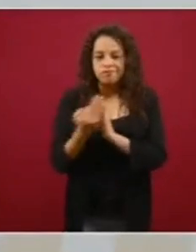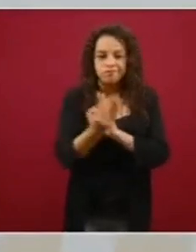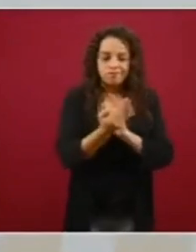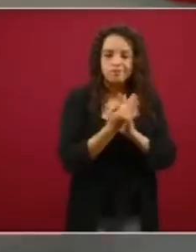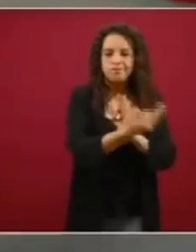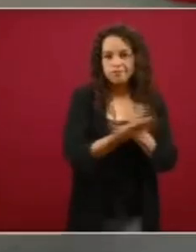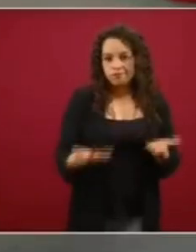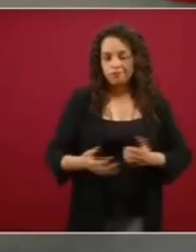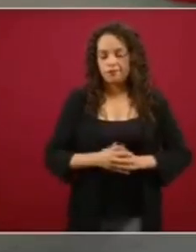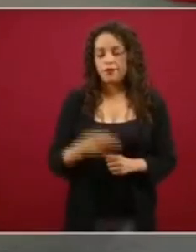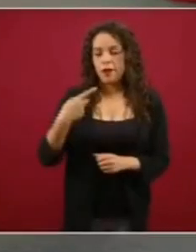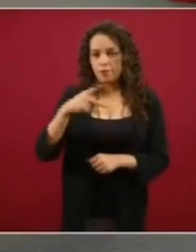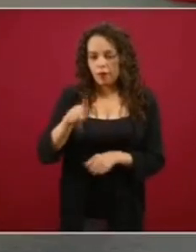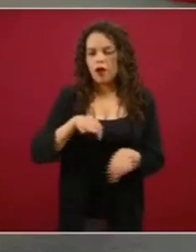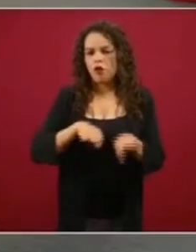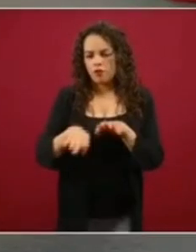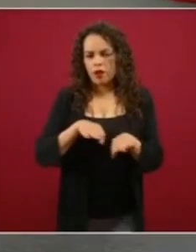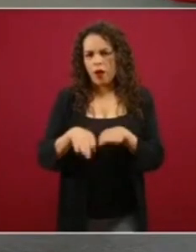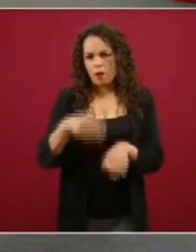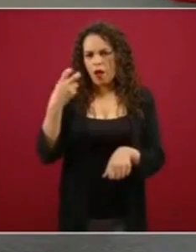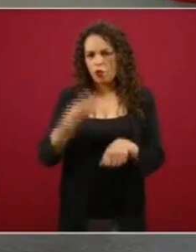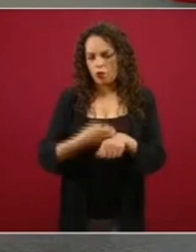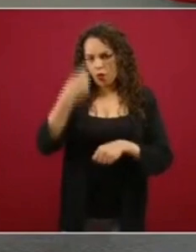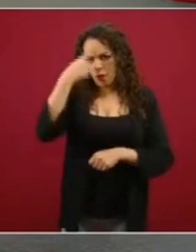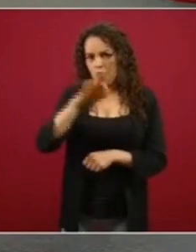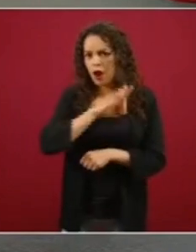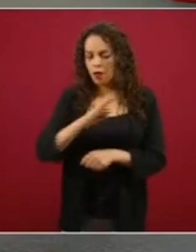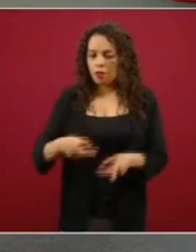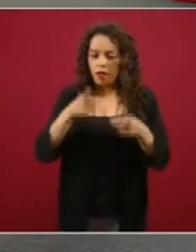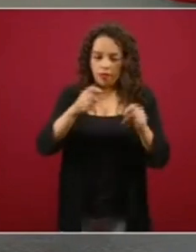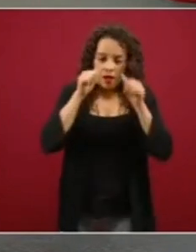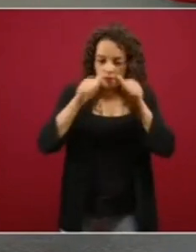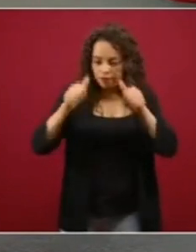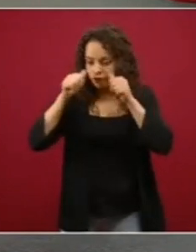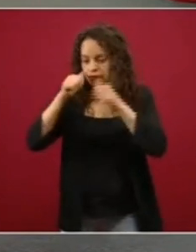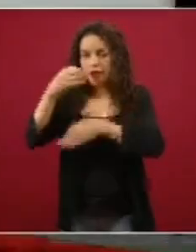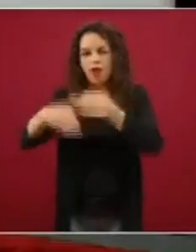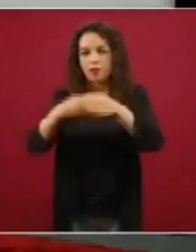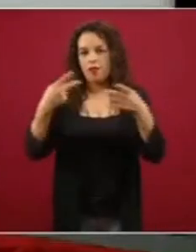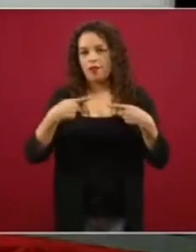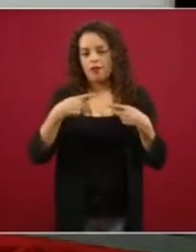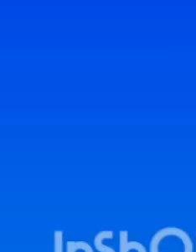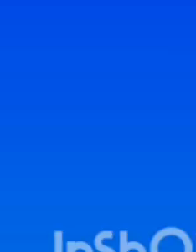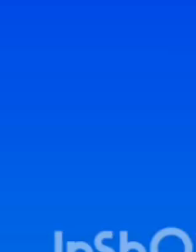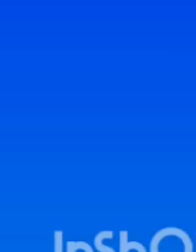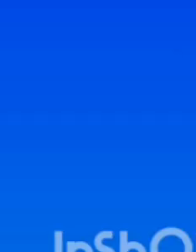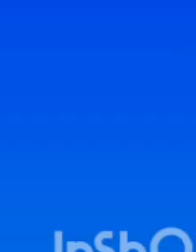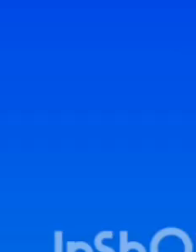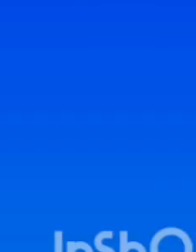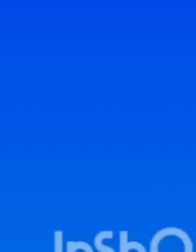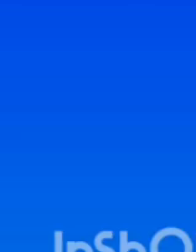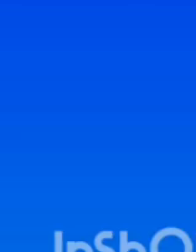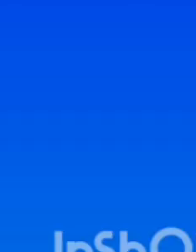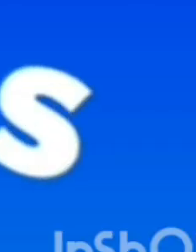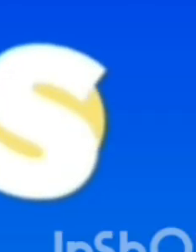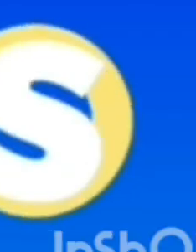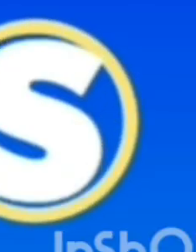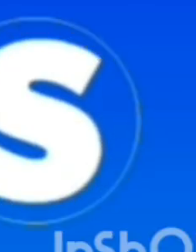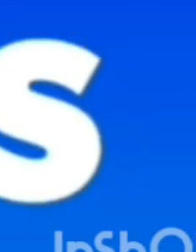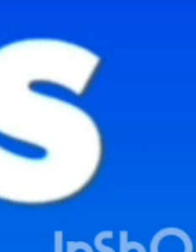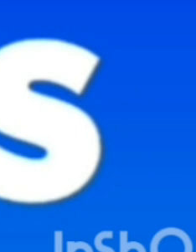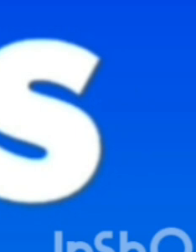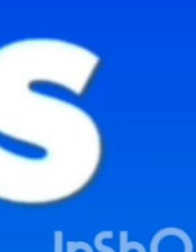para ponernos al día y poder atender a todos con la mayor prontitud posible. Bueno, pues se nos acaba. Víctor